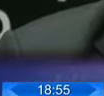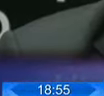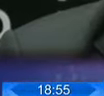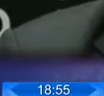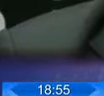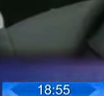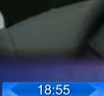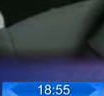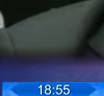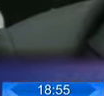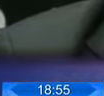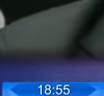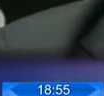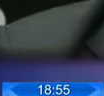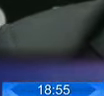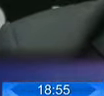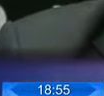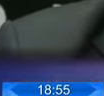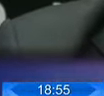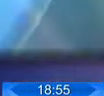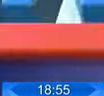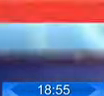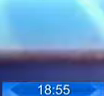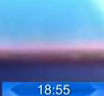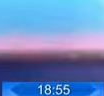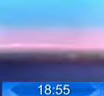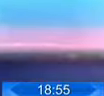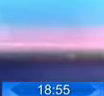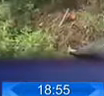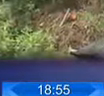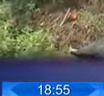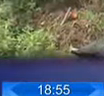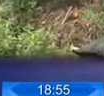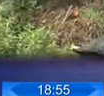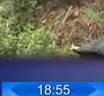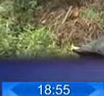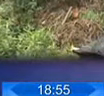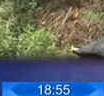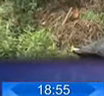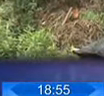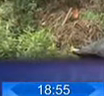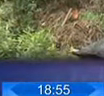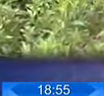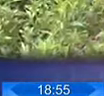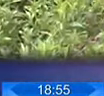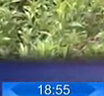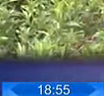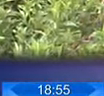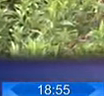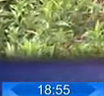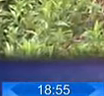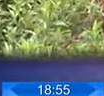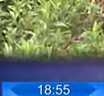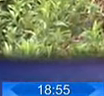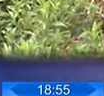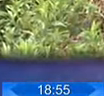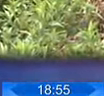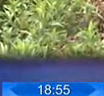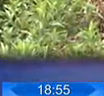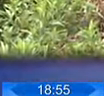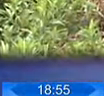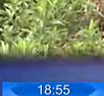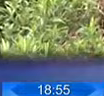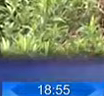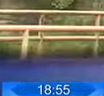tráfico de influencias en la función judicial. Nuevo caso de presunto femicidio en Quito.